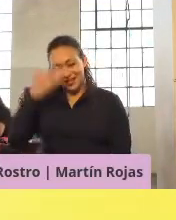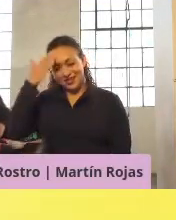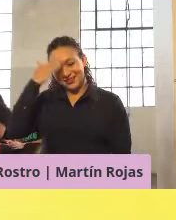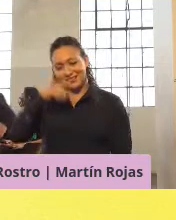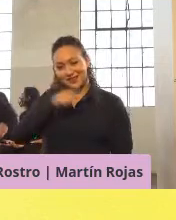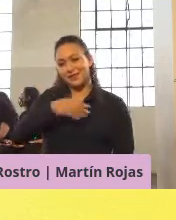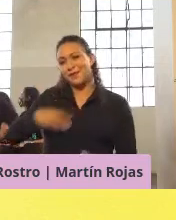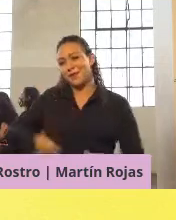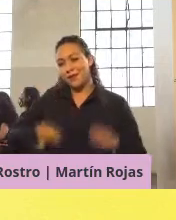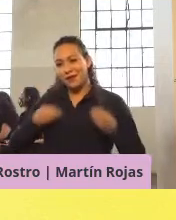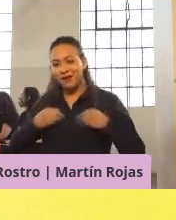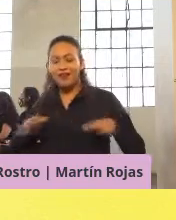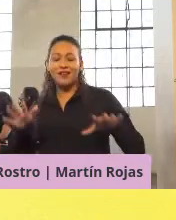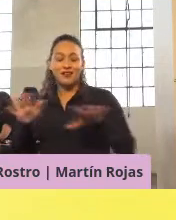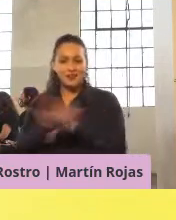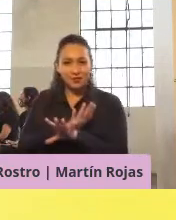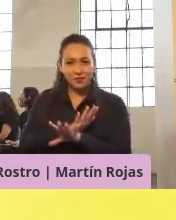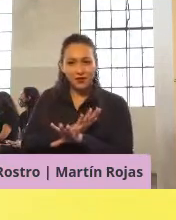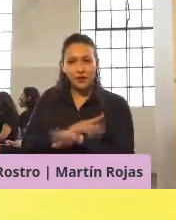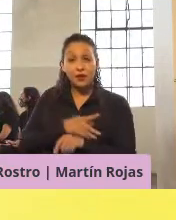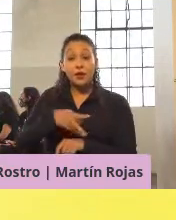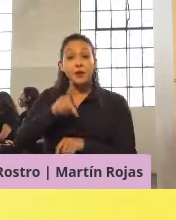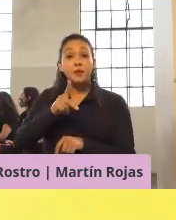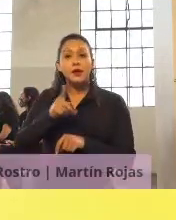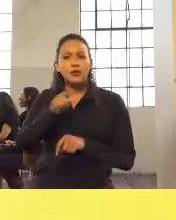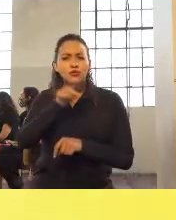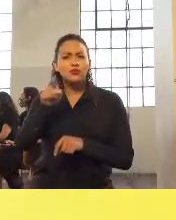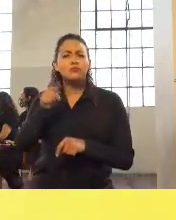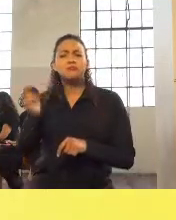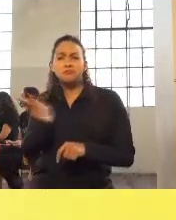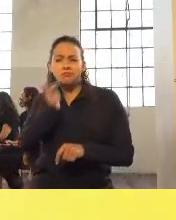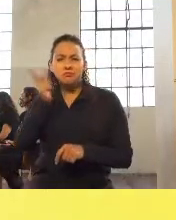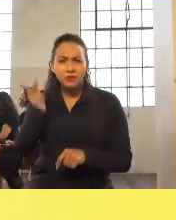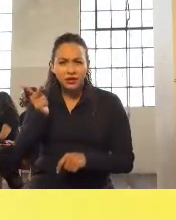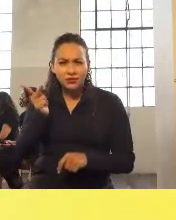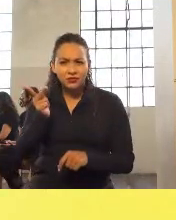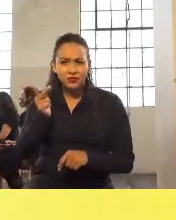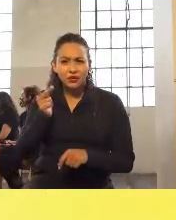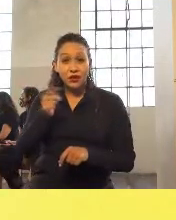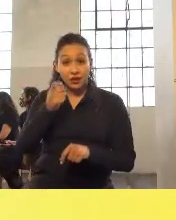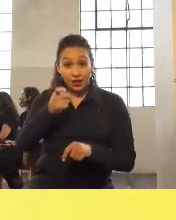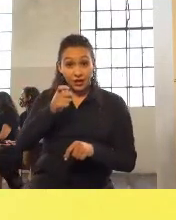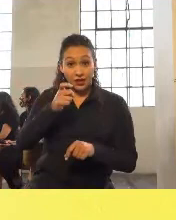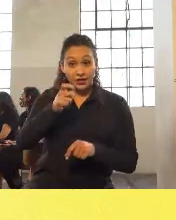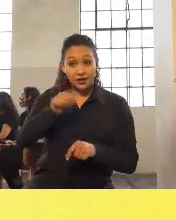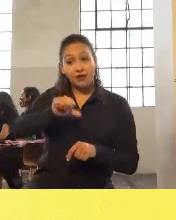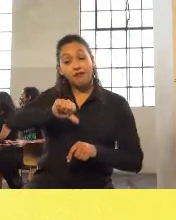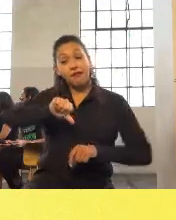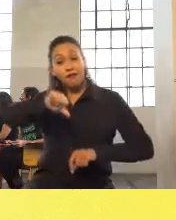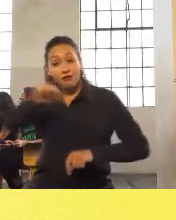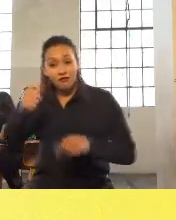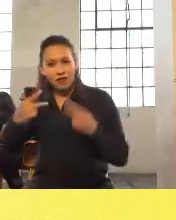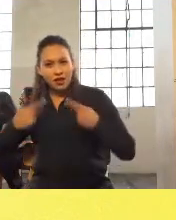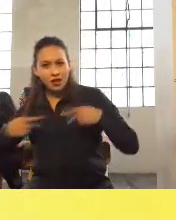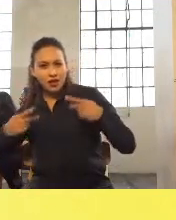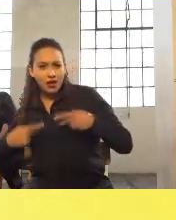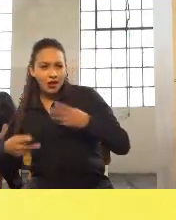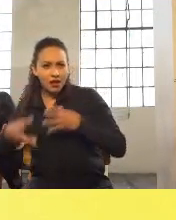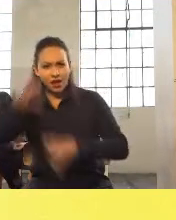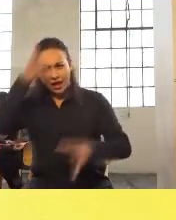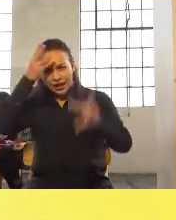les quiero preguntar sobre eso, sobre el impacto. ¿Cómo ha sido el impacto que han tenido sus propios proyectos, estos